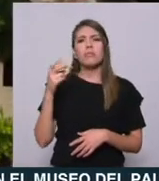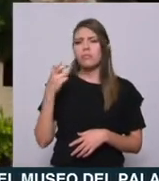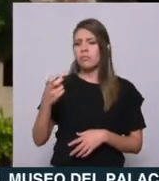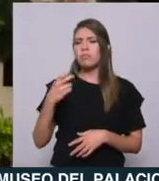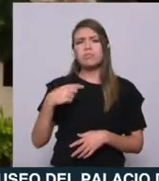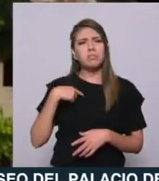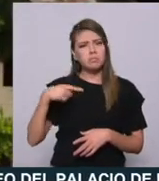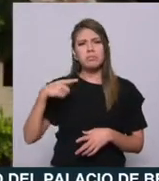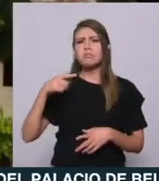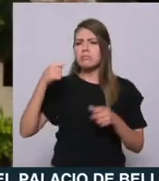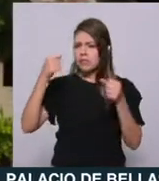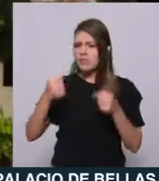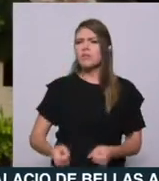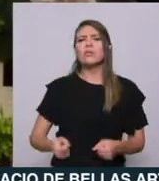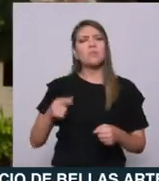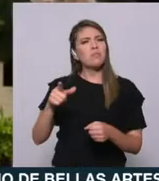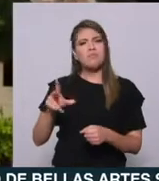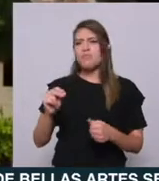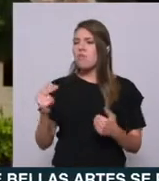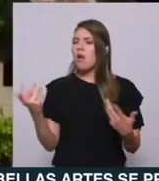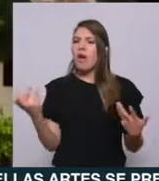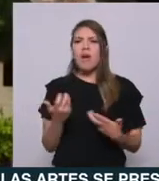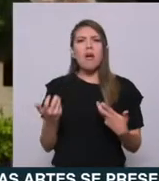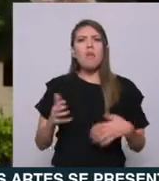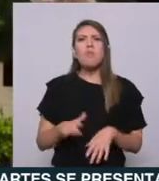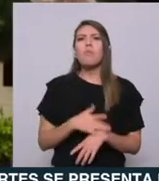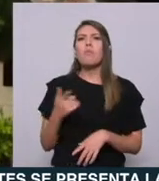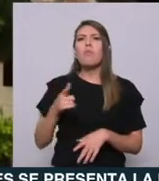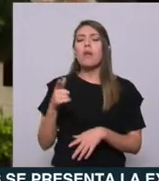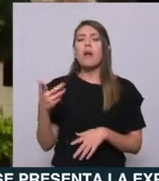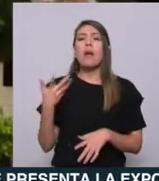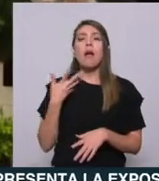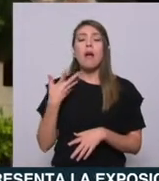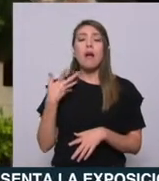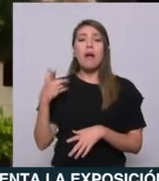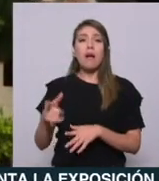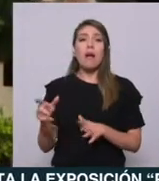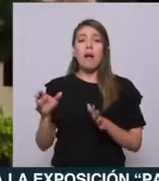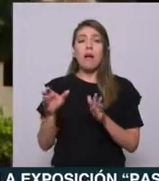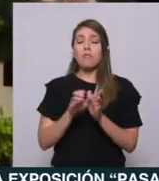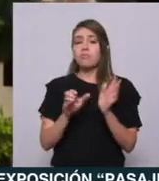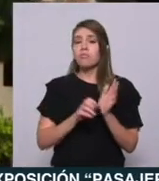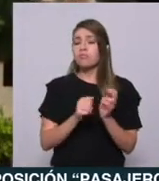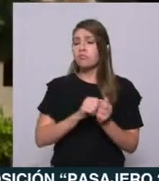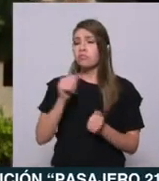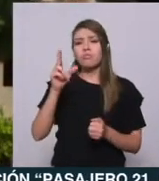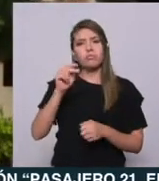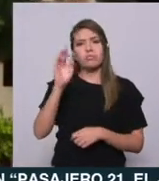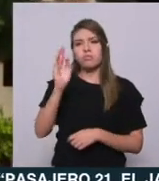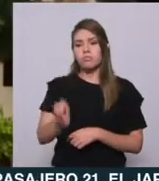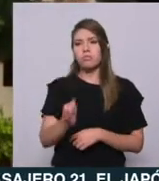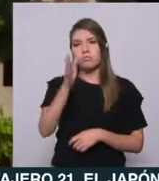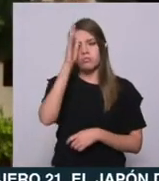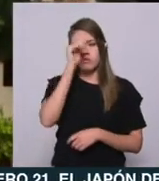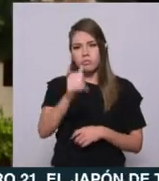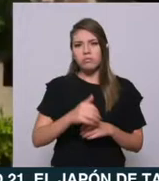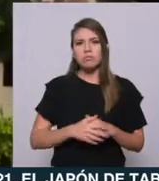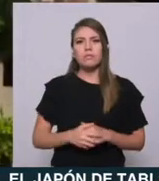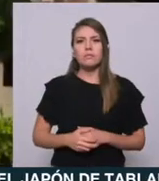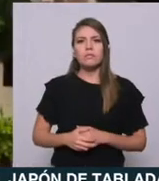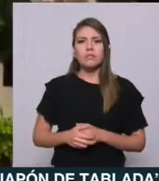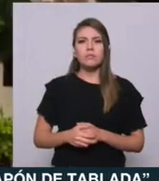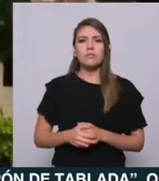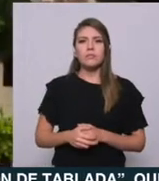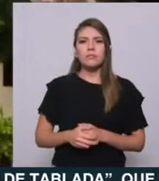Corte ha tomado ya precedentes en el sentido, con votos unánimes, por ejemplo, en el caso